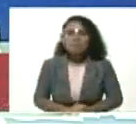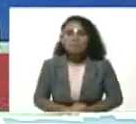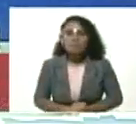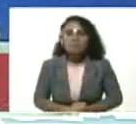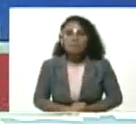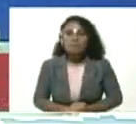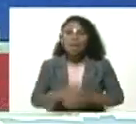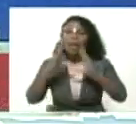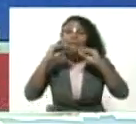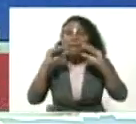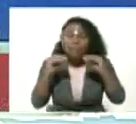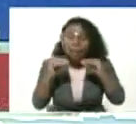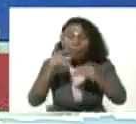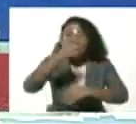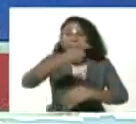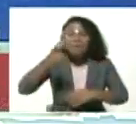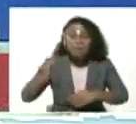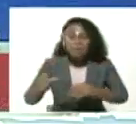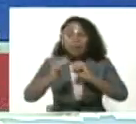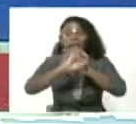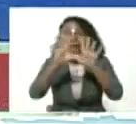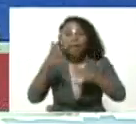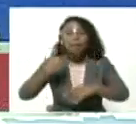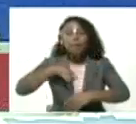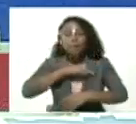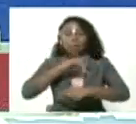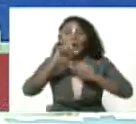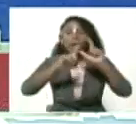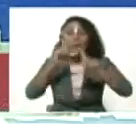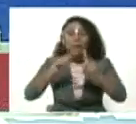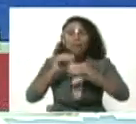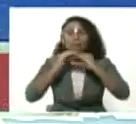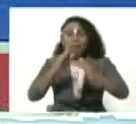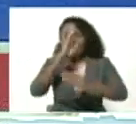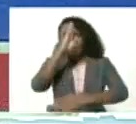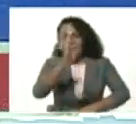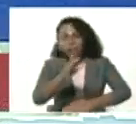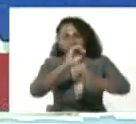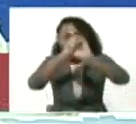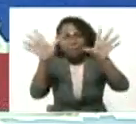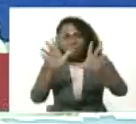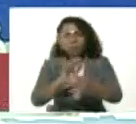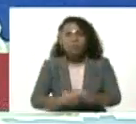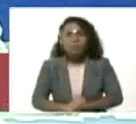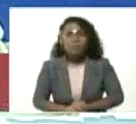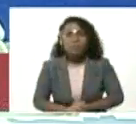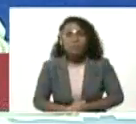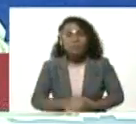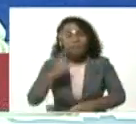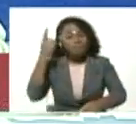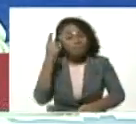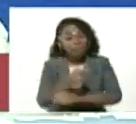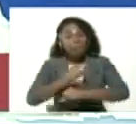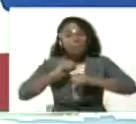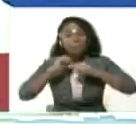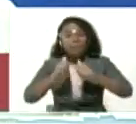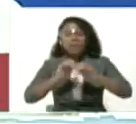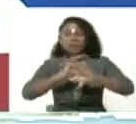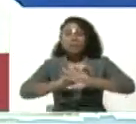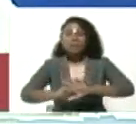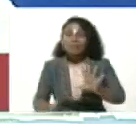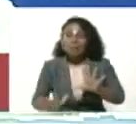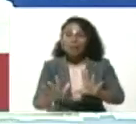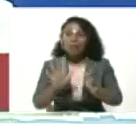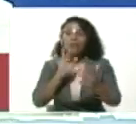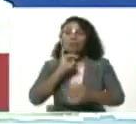Hay que hablarle a la gente. Y entre nosotros con un lenguaje llano, directo, claro. Debería empezarse ya a